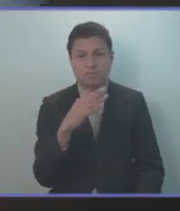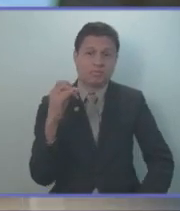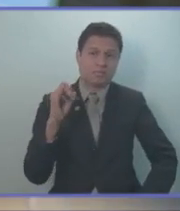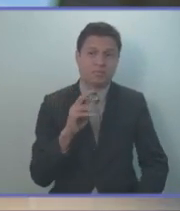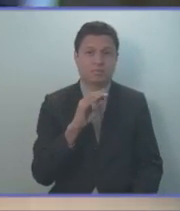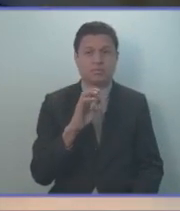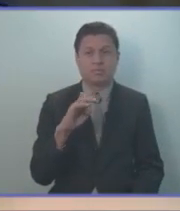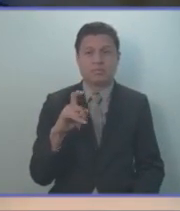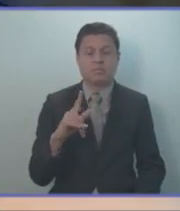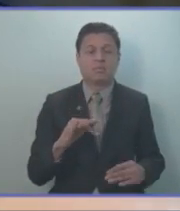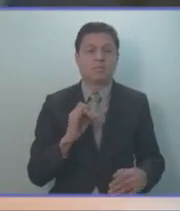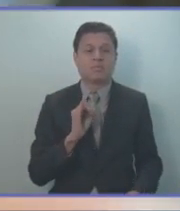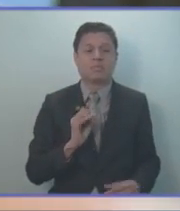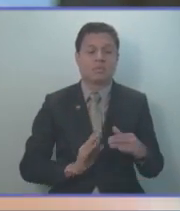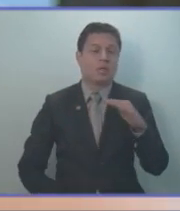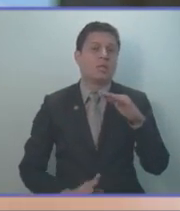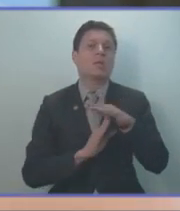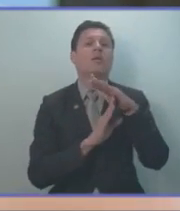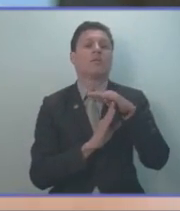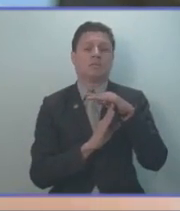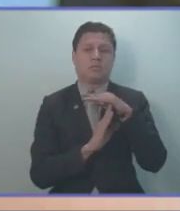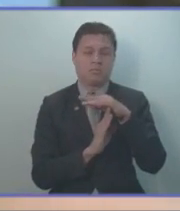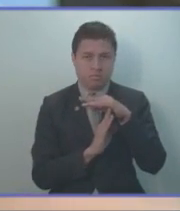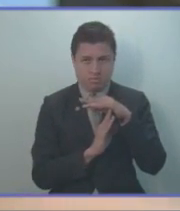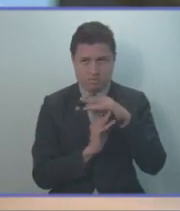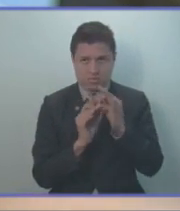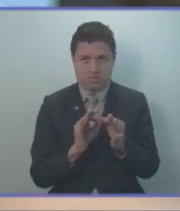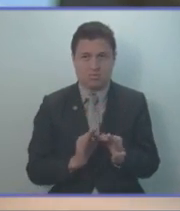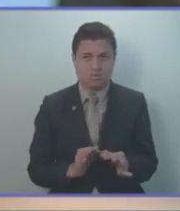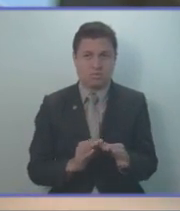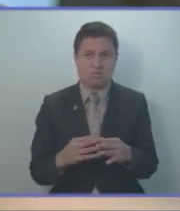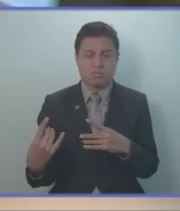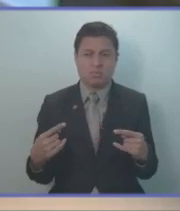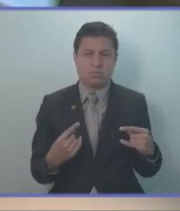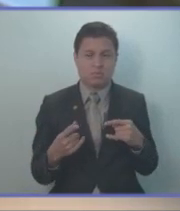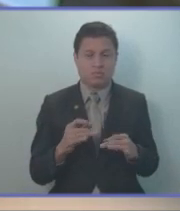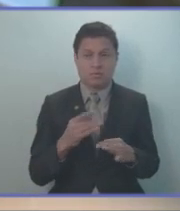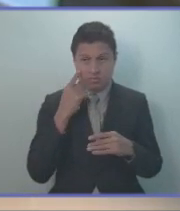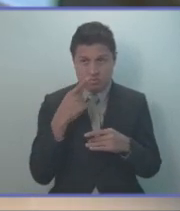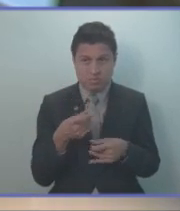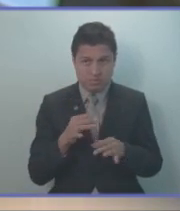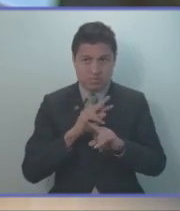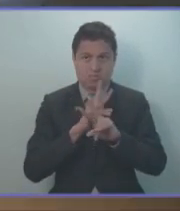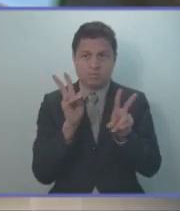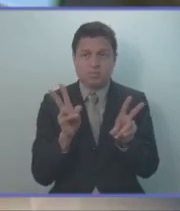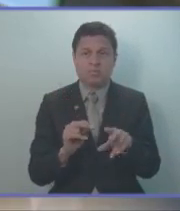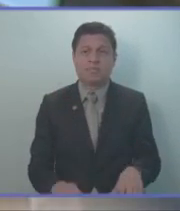acción militar y acceda a una solución pacífica y diplomática del conflicto.